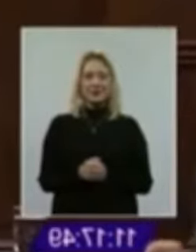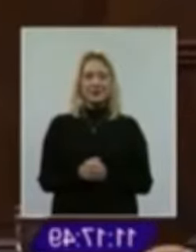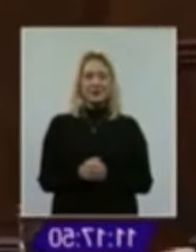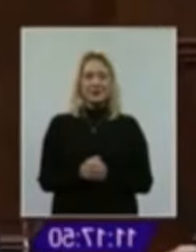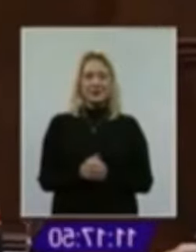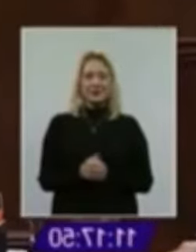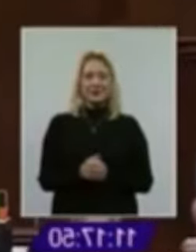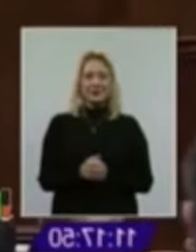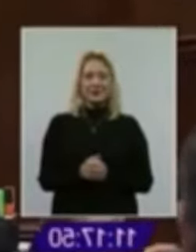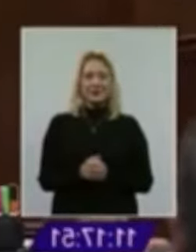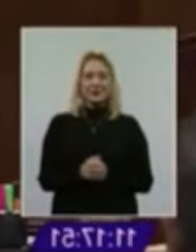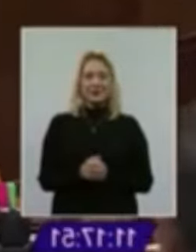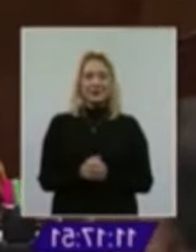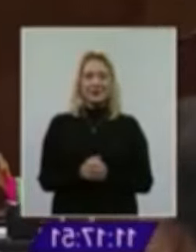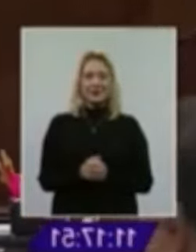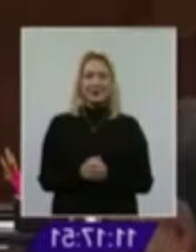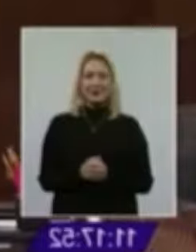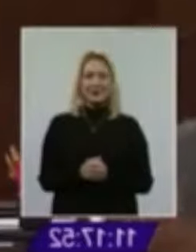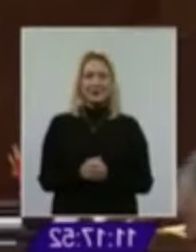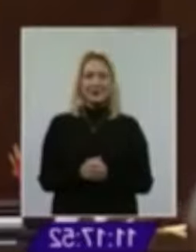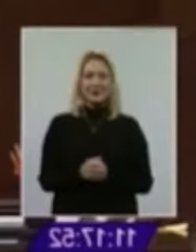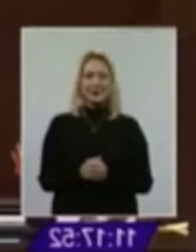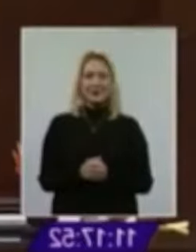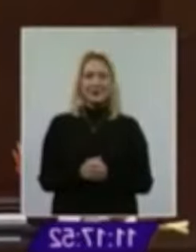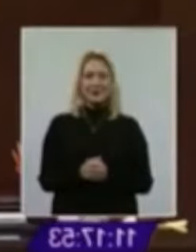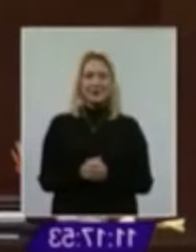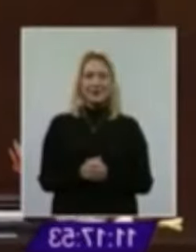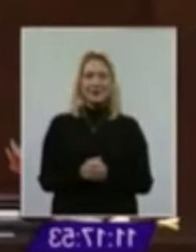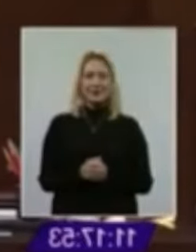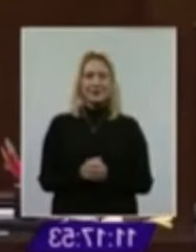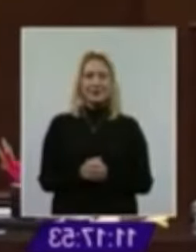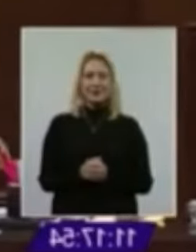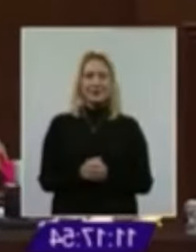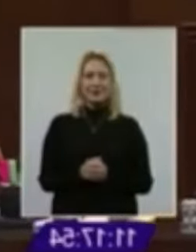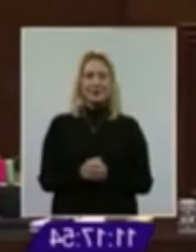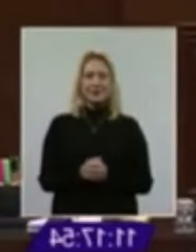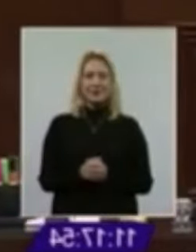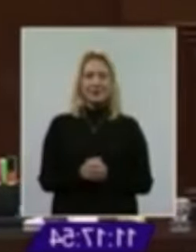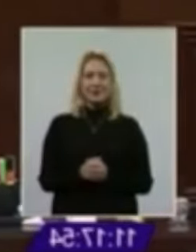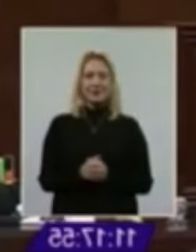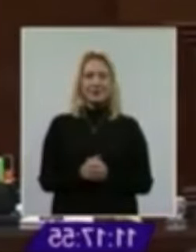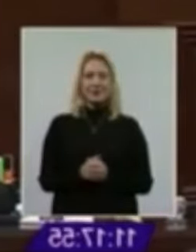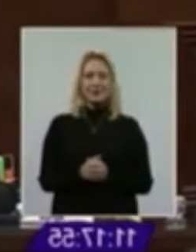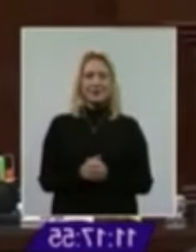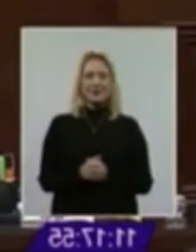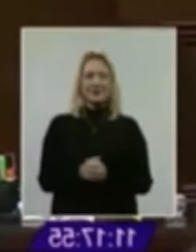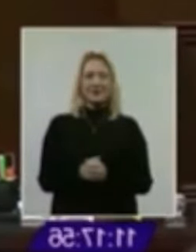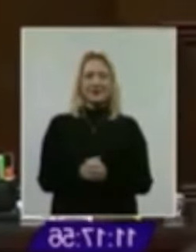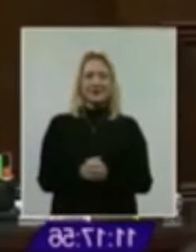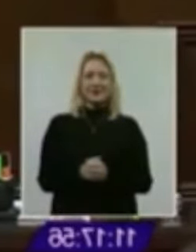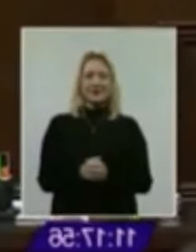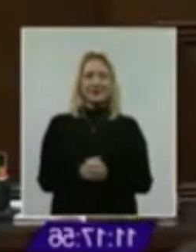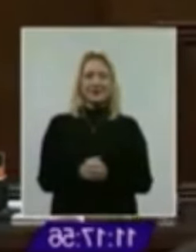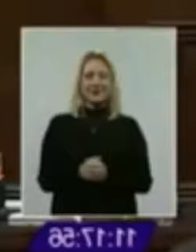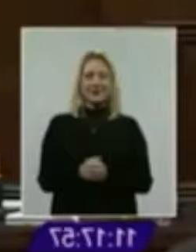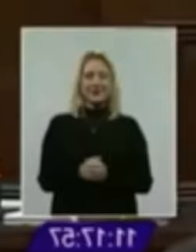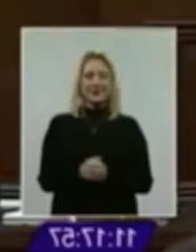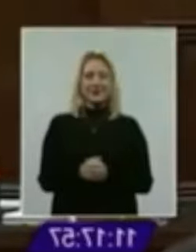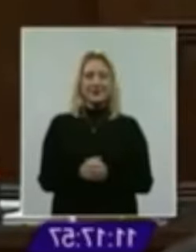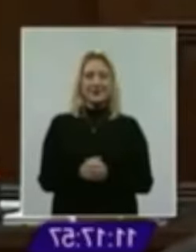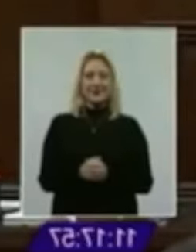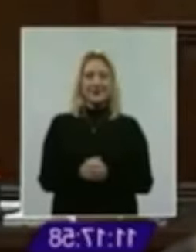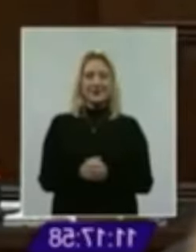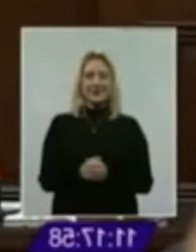recuerda muy bien Y pues así se la llevaron prácticamente durante todo el sexenio y cómo no si ganan más